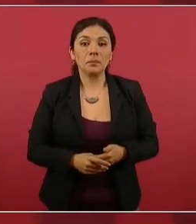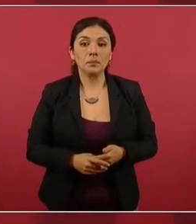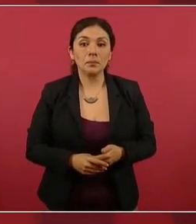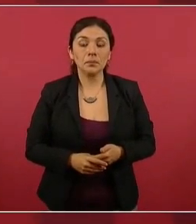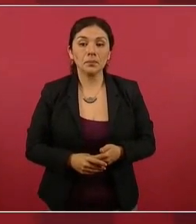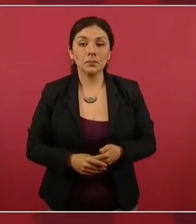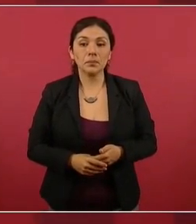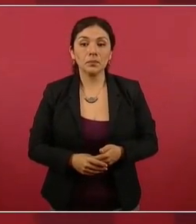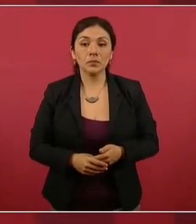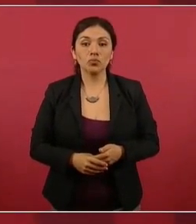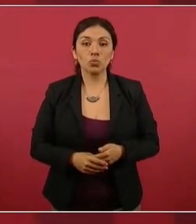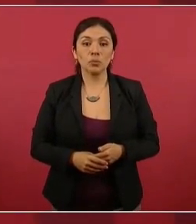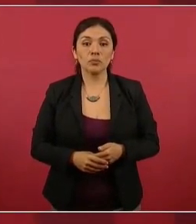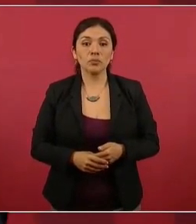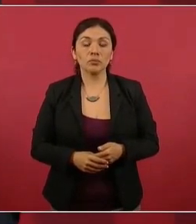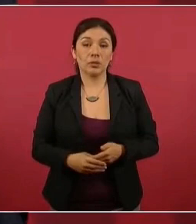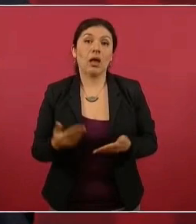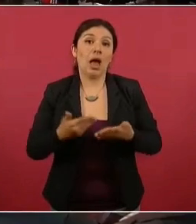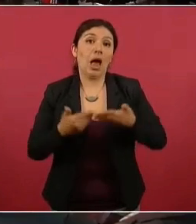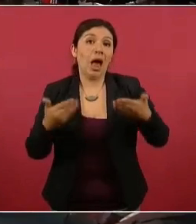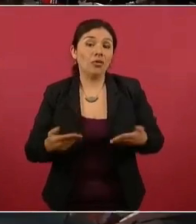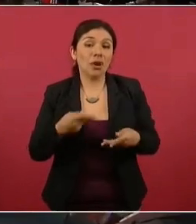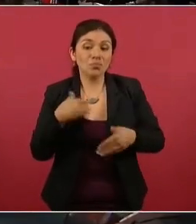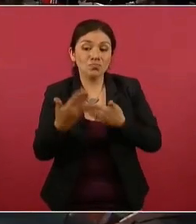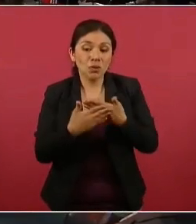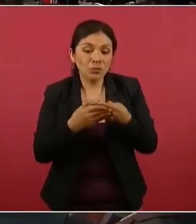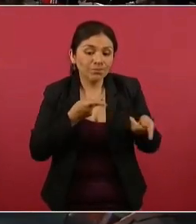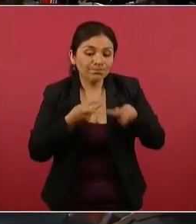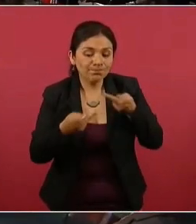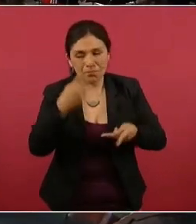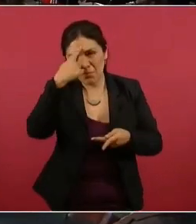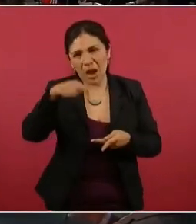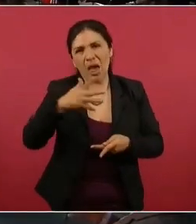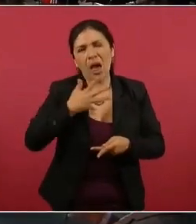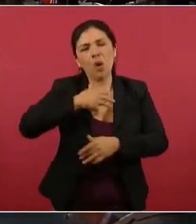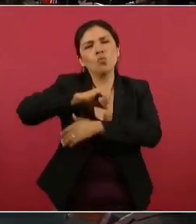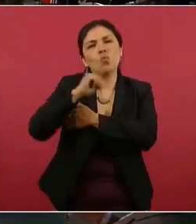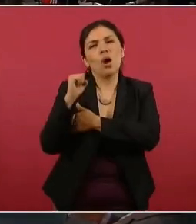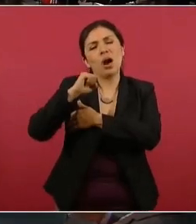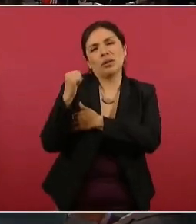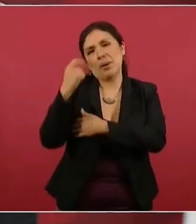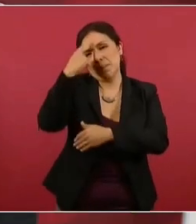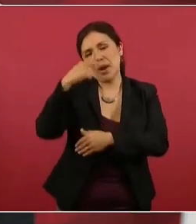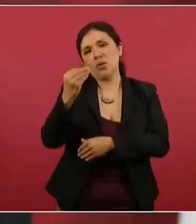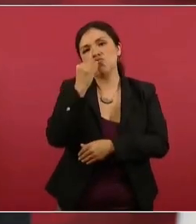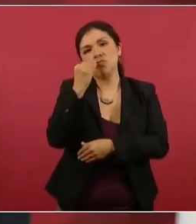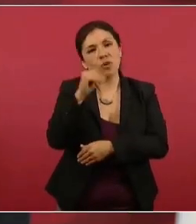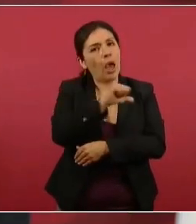por definir sobre una reserva de alimentos básicos.